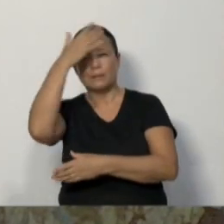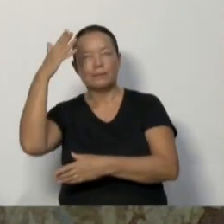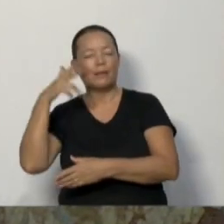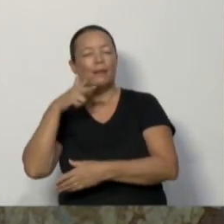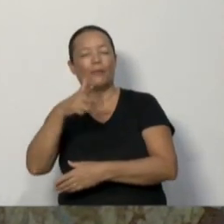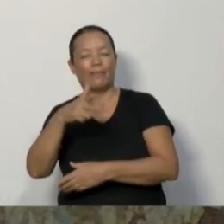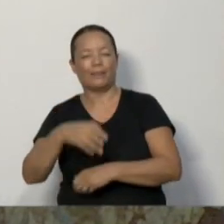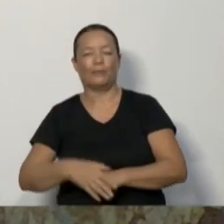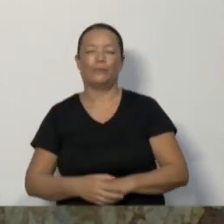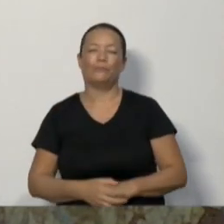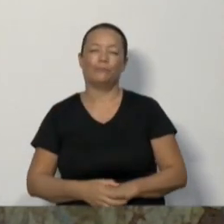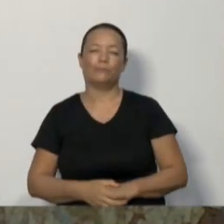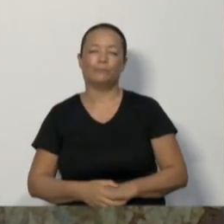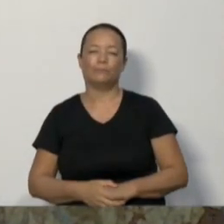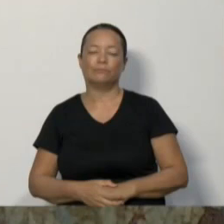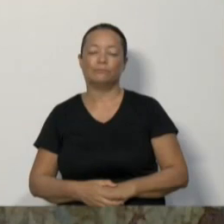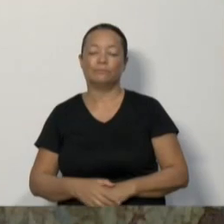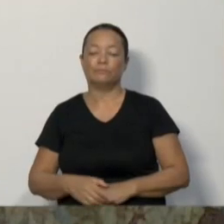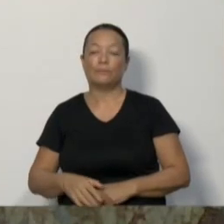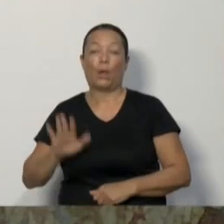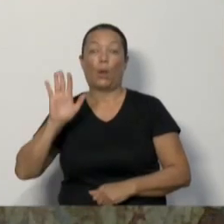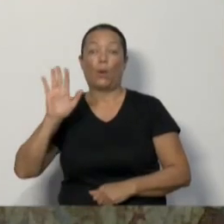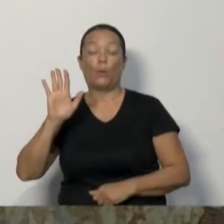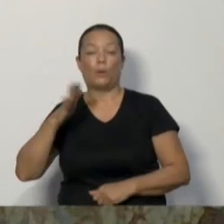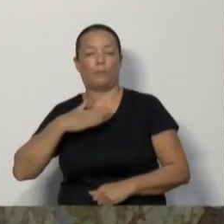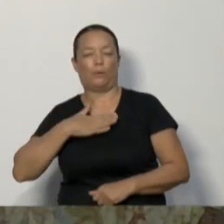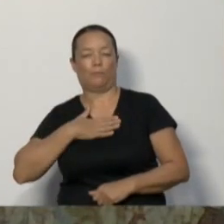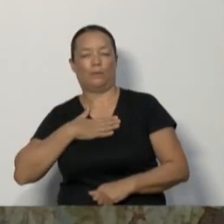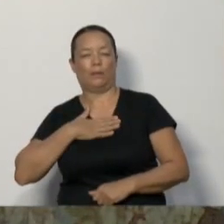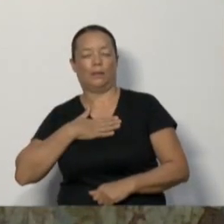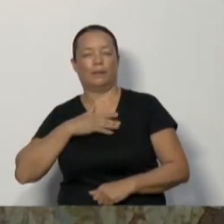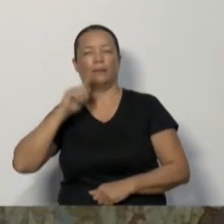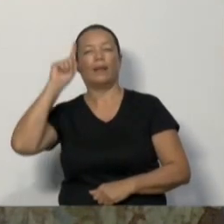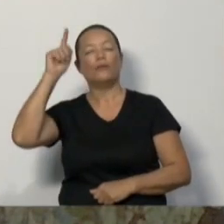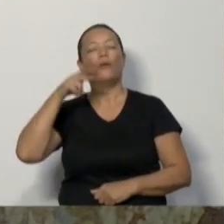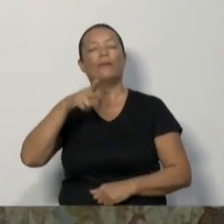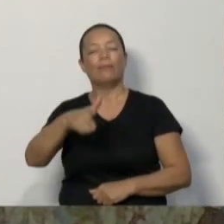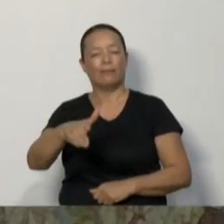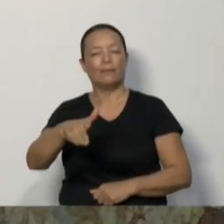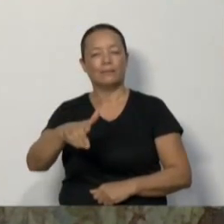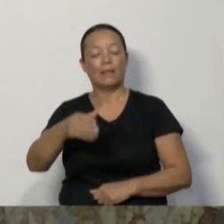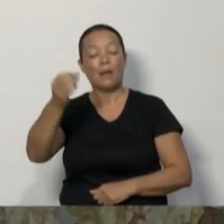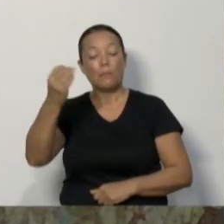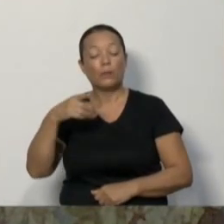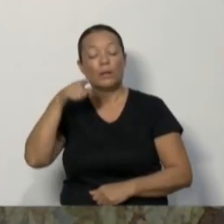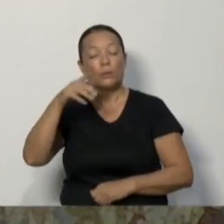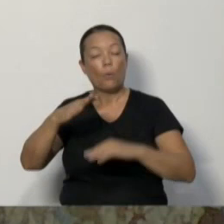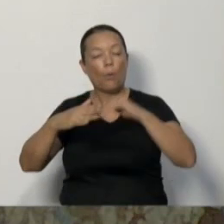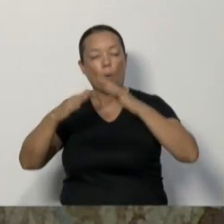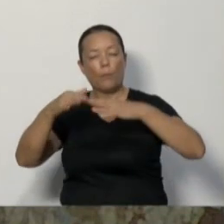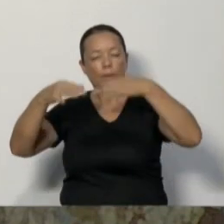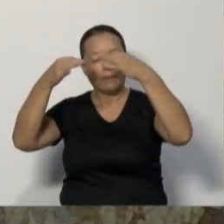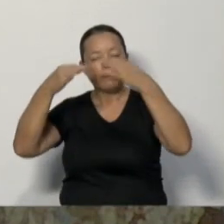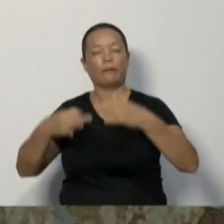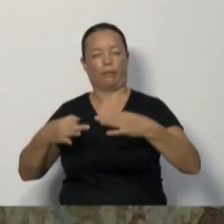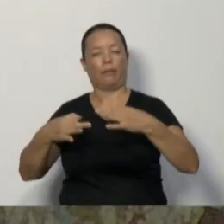cielo y le dijo, «Juro por mí mismo, oráculo del Señor, porque has obrado de